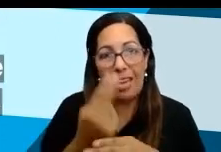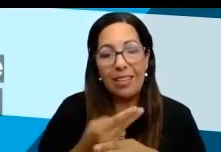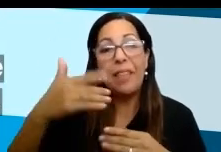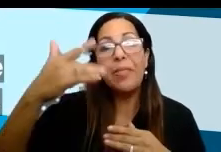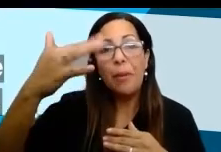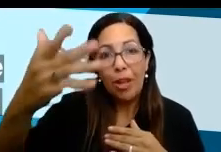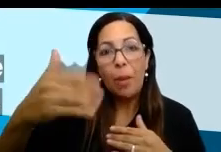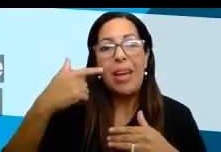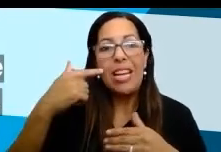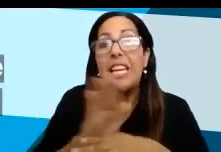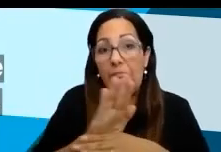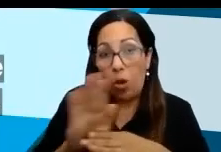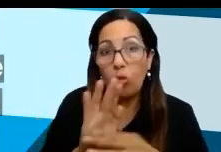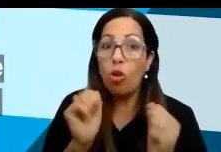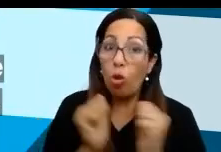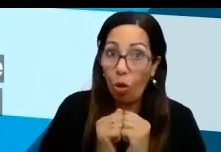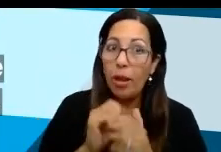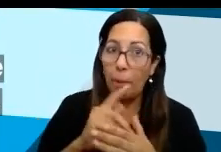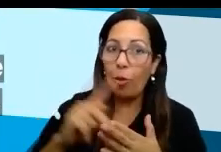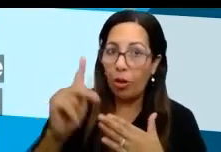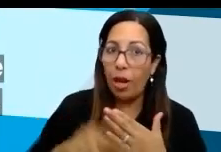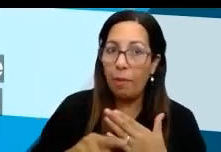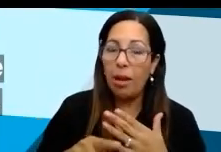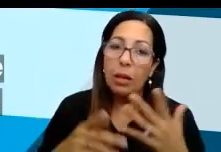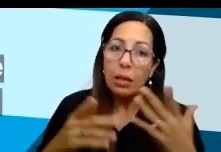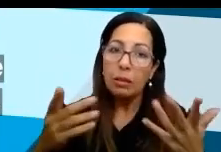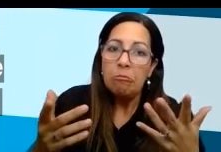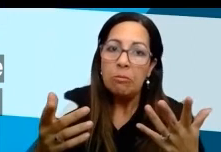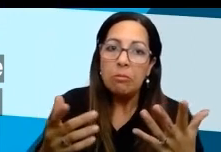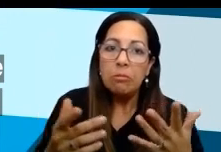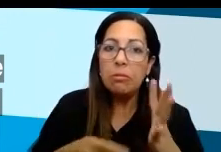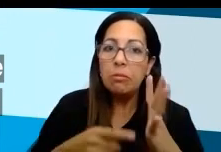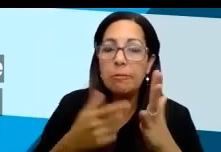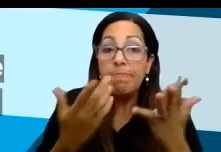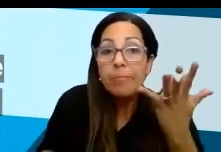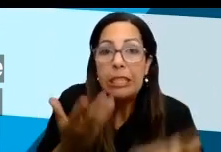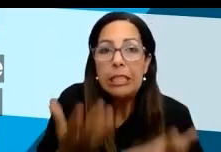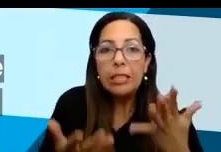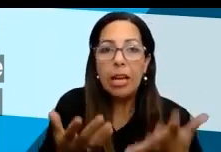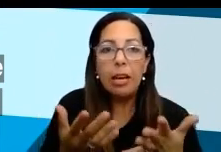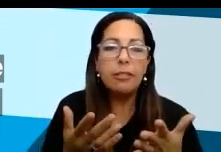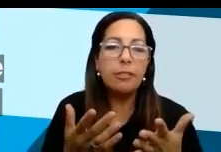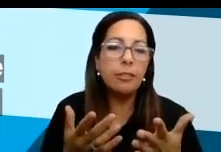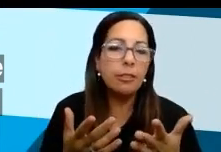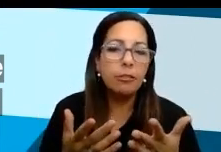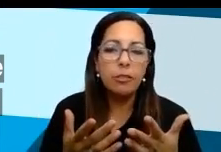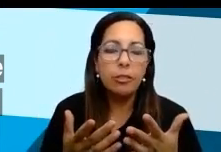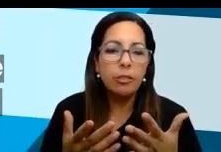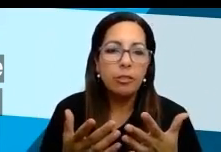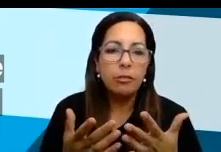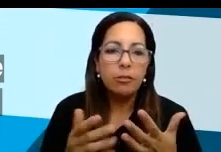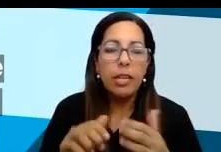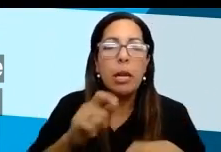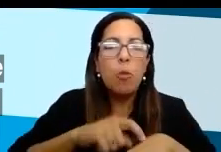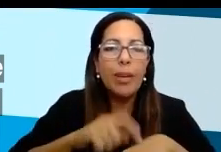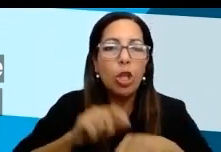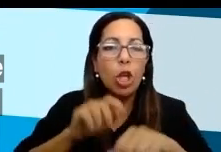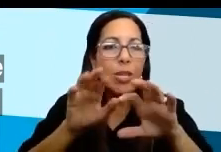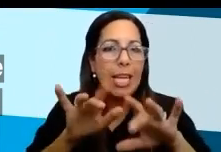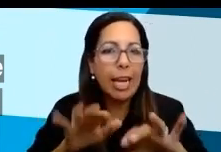hacer negocios con el programa, pero sabemos que pueden haber circunstancias que entre el término en que uno hace el registro y